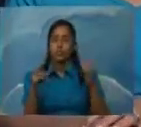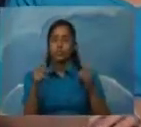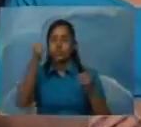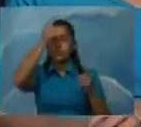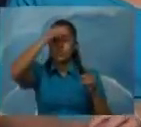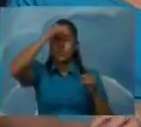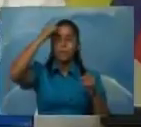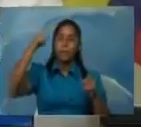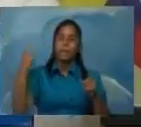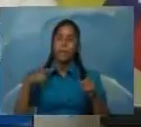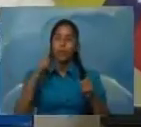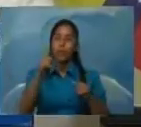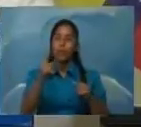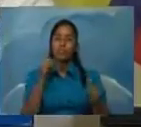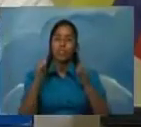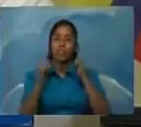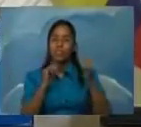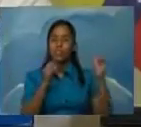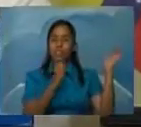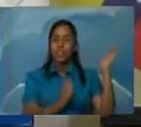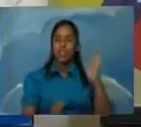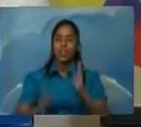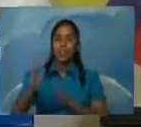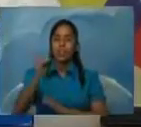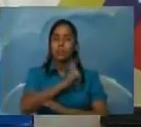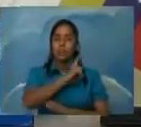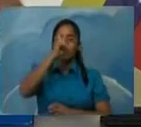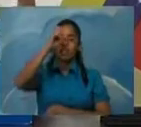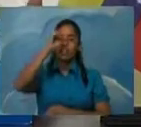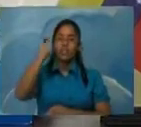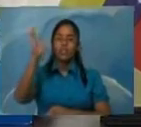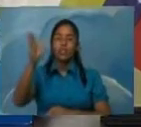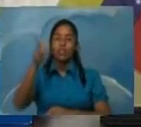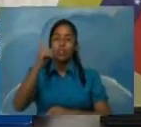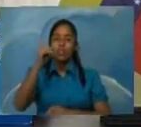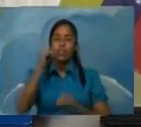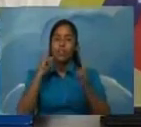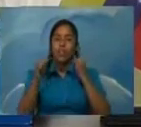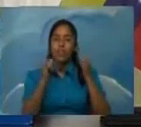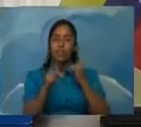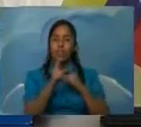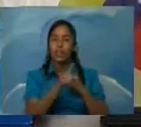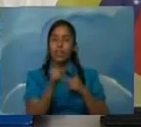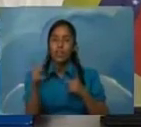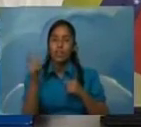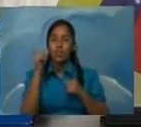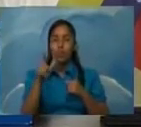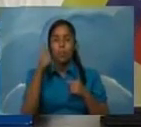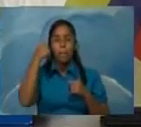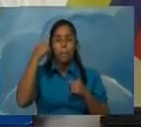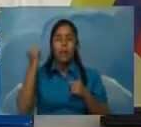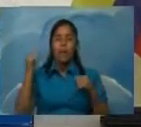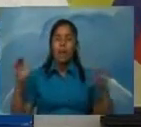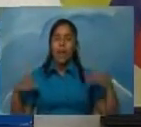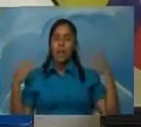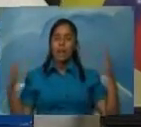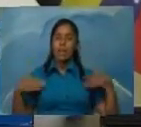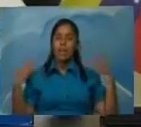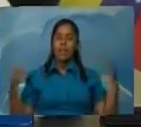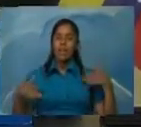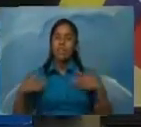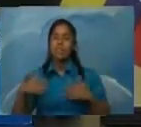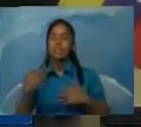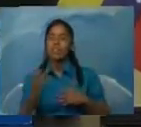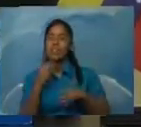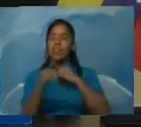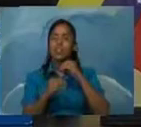una fiesta. Amén. En la presencia del Señor. Amén. Las fiestas de ellos son para alegrarse. ¿Y qué hacemos